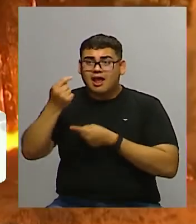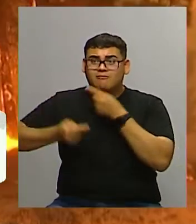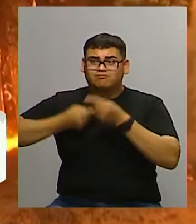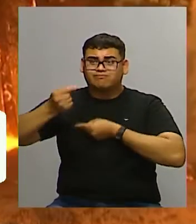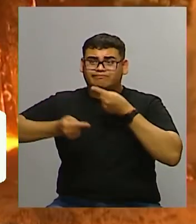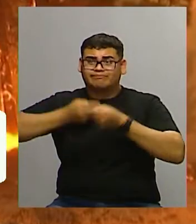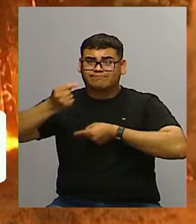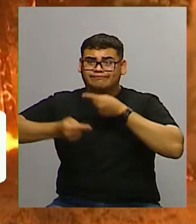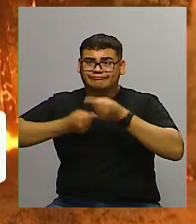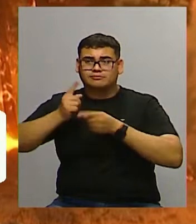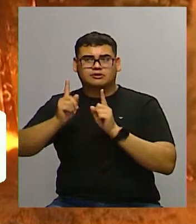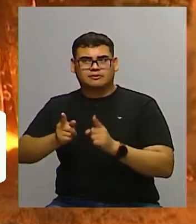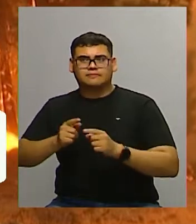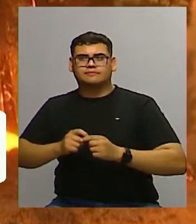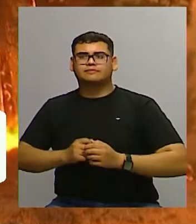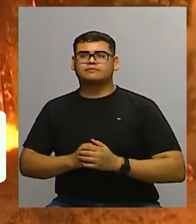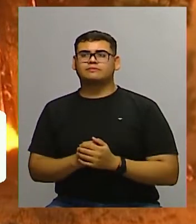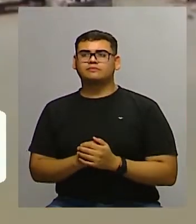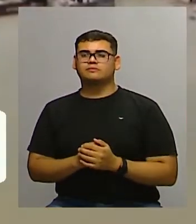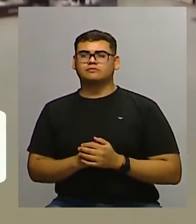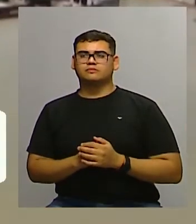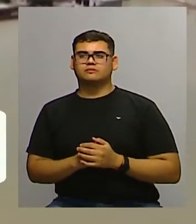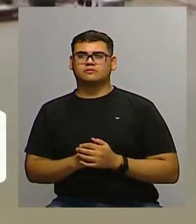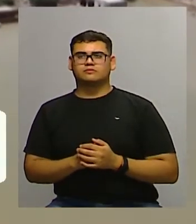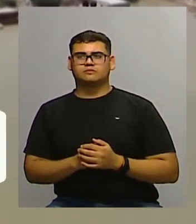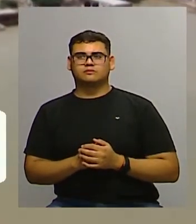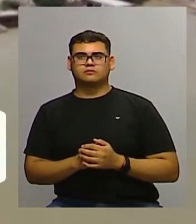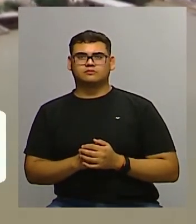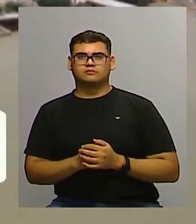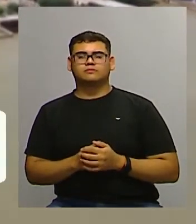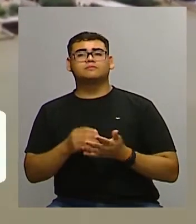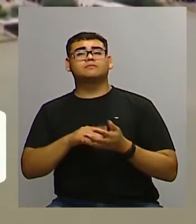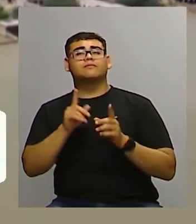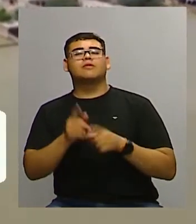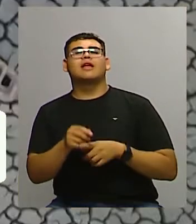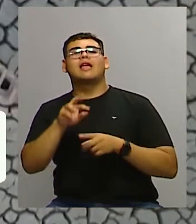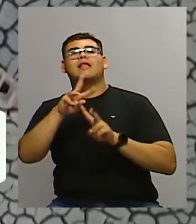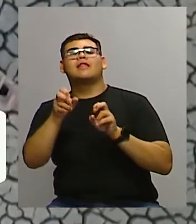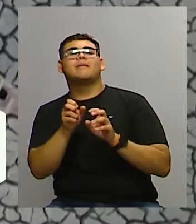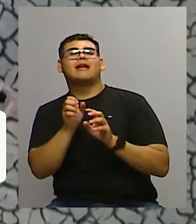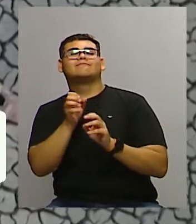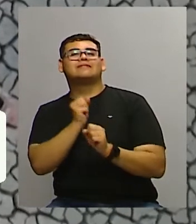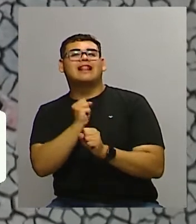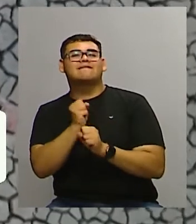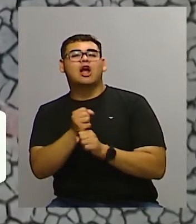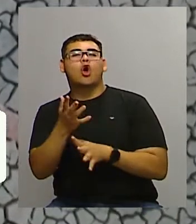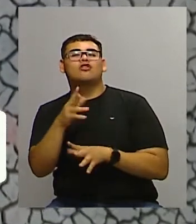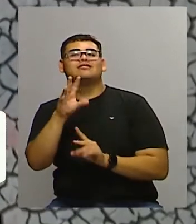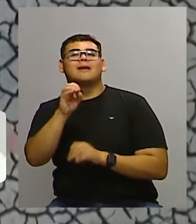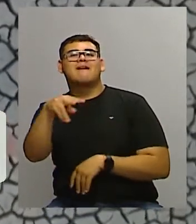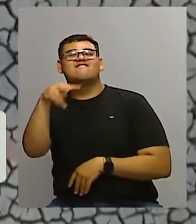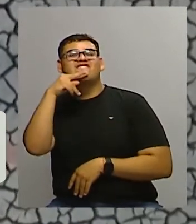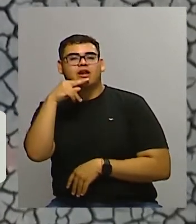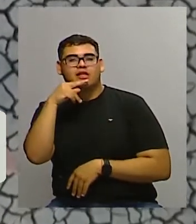renovables, cómo transitar lo que se llama empleos verdes o transición justa, cómo hay